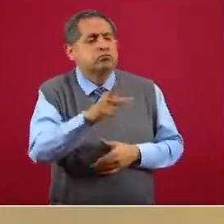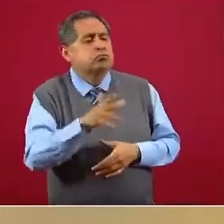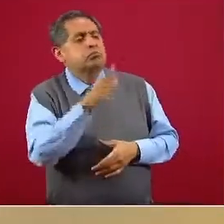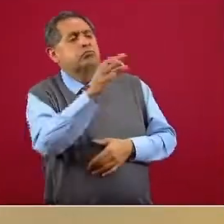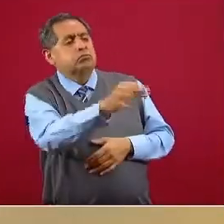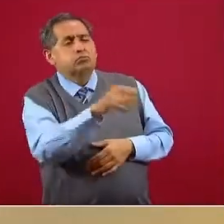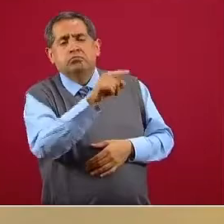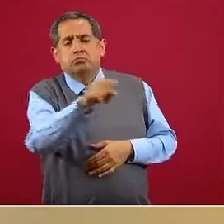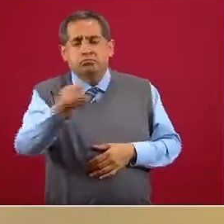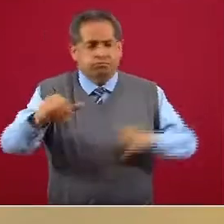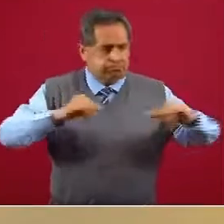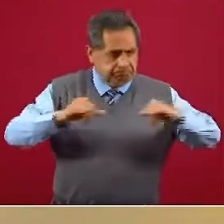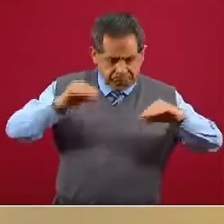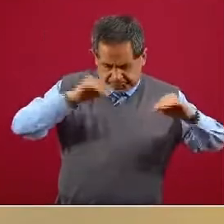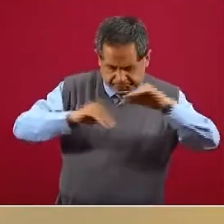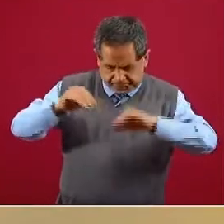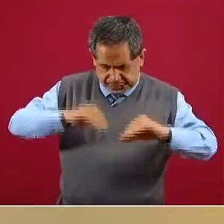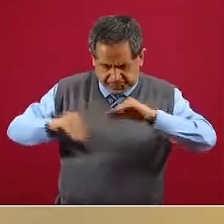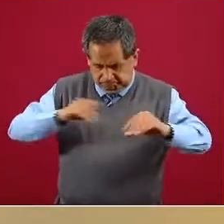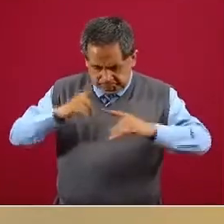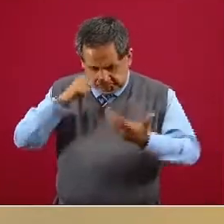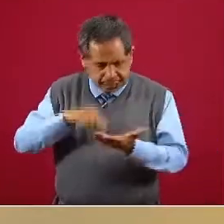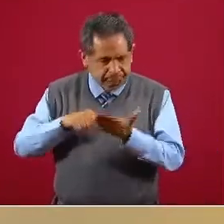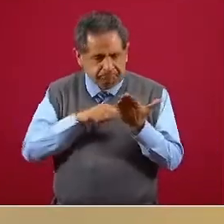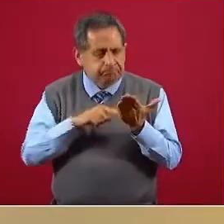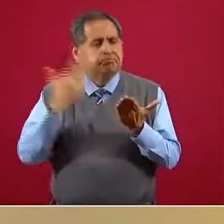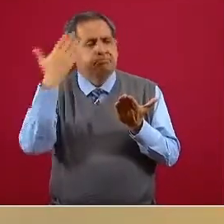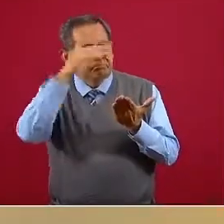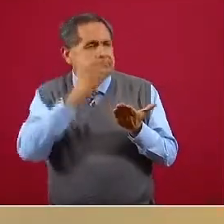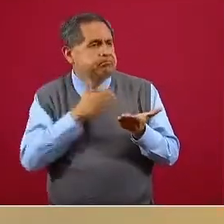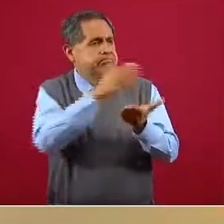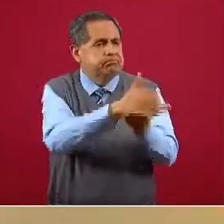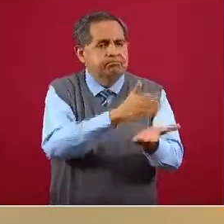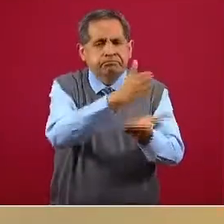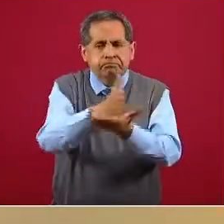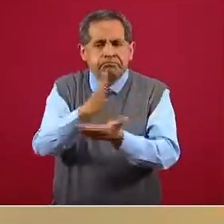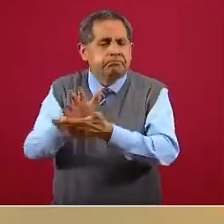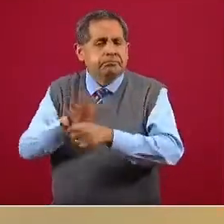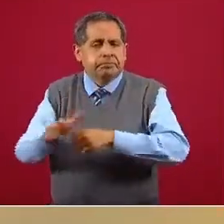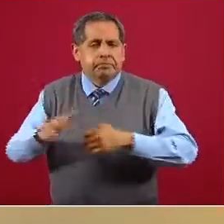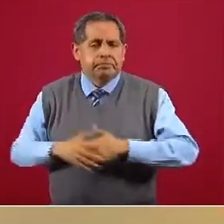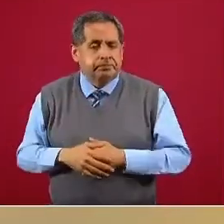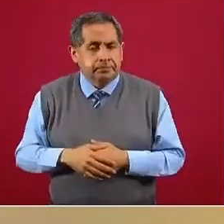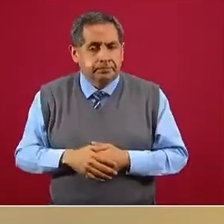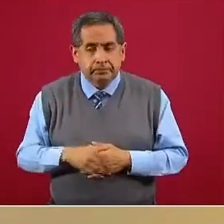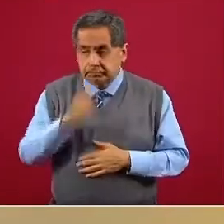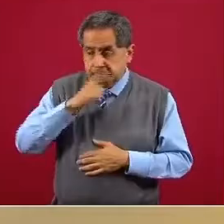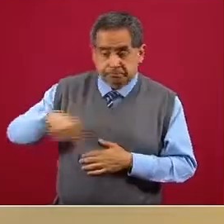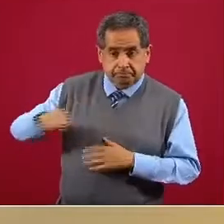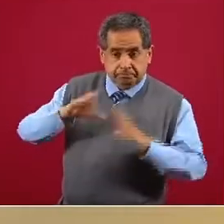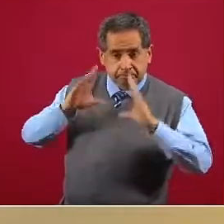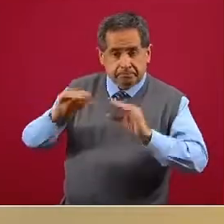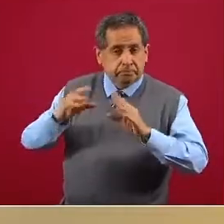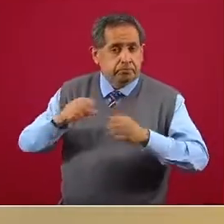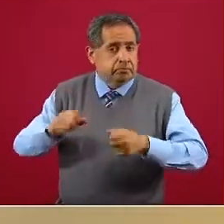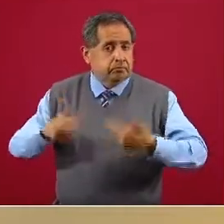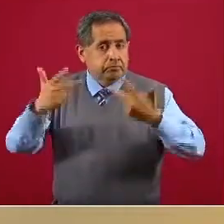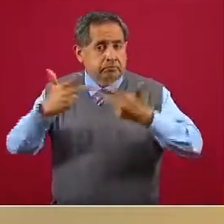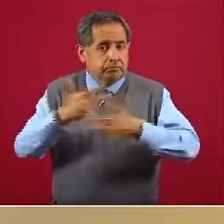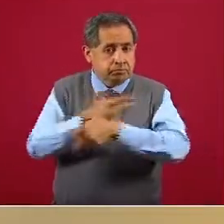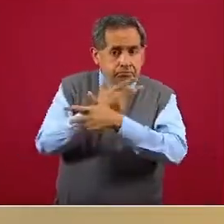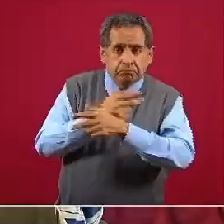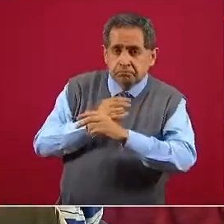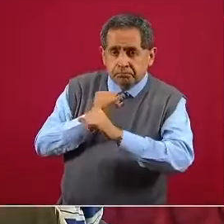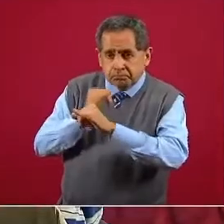rurales y urbanas. ¿A qué viviendas vamos a visitar? Capacitamos de manera virtual y